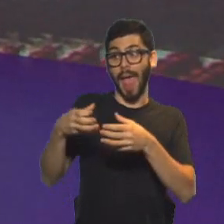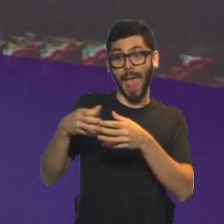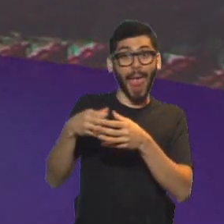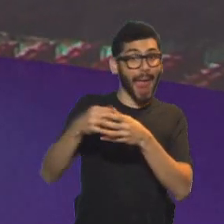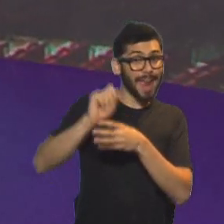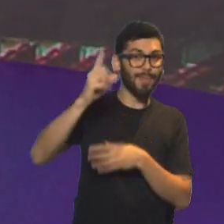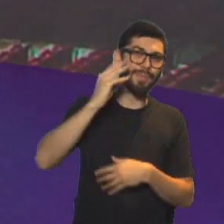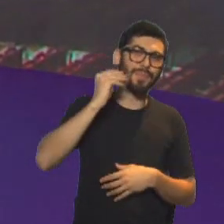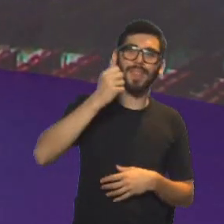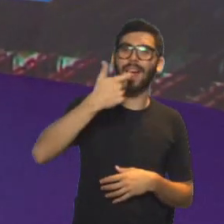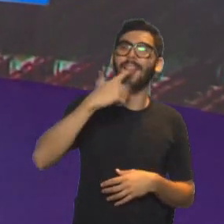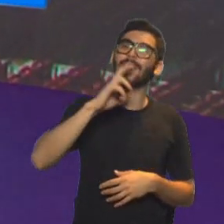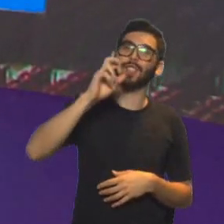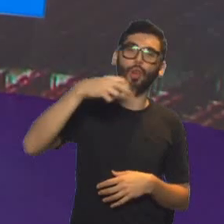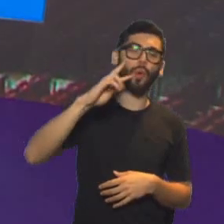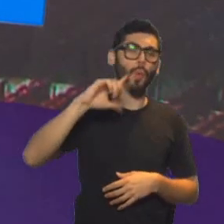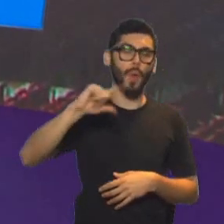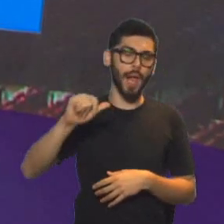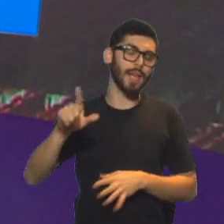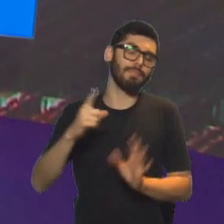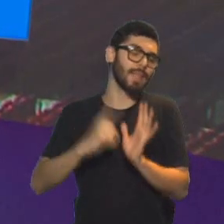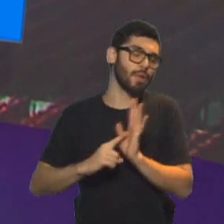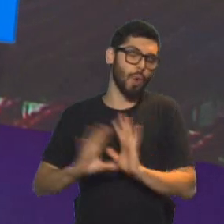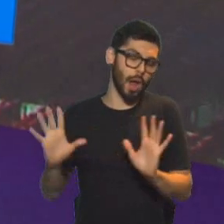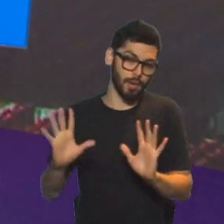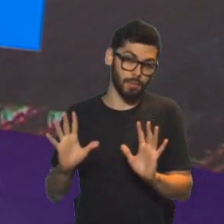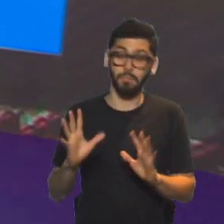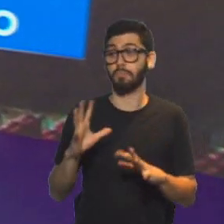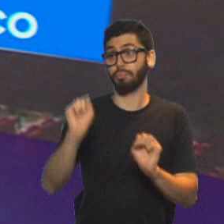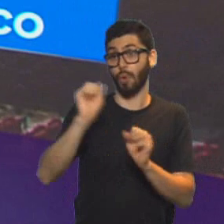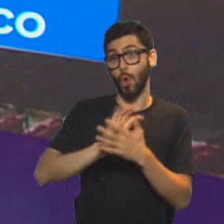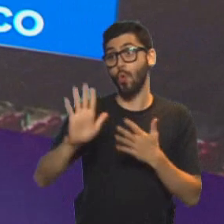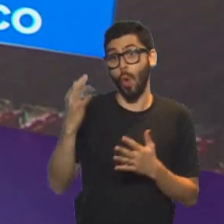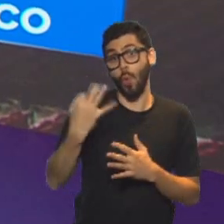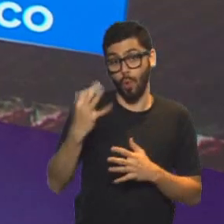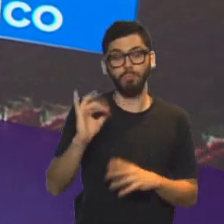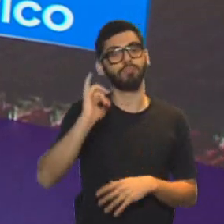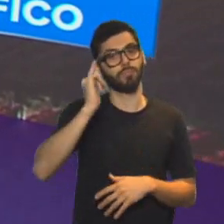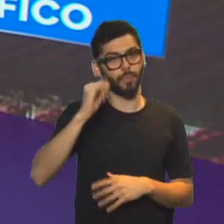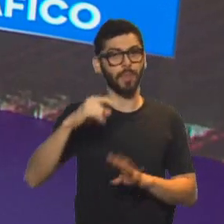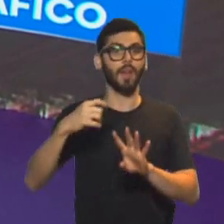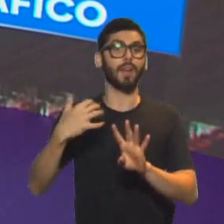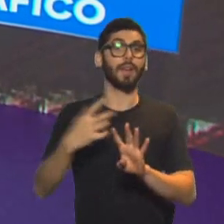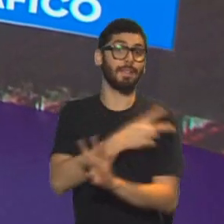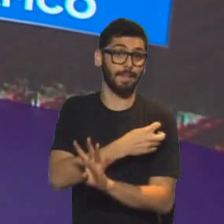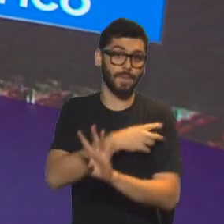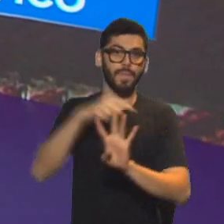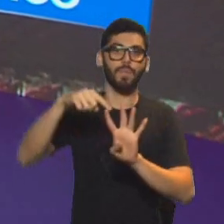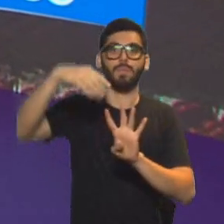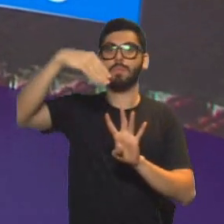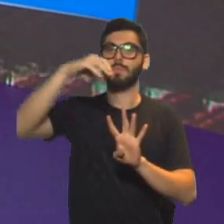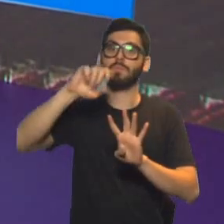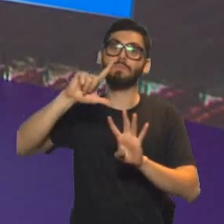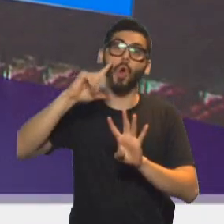está ratificada en el equipo titular. Uno de los grandes hallazgos, Molina, si se quiere. Claro que sí. Molina, Pesela, no está